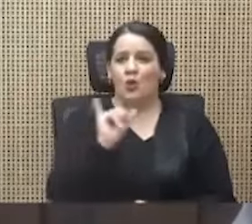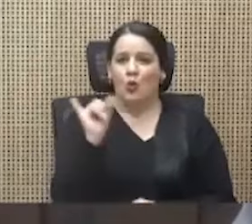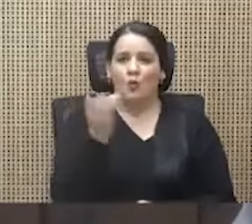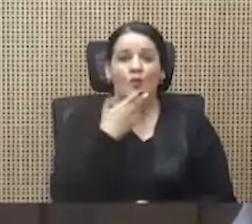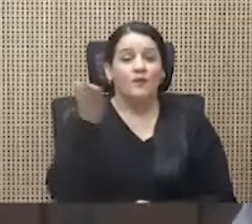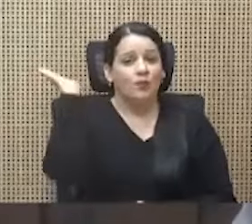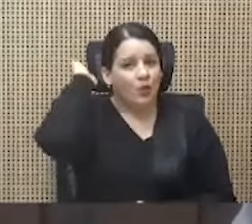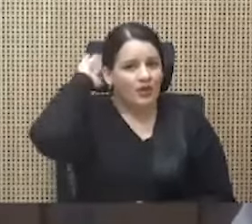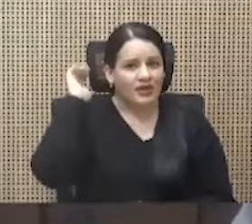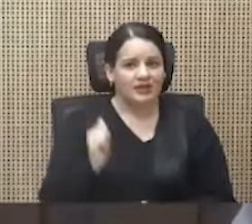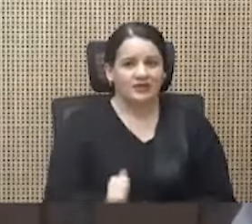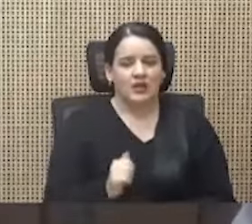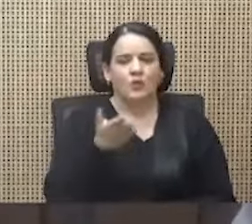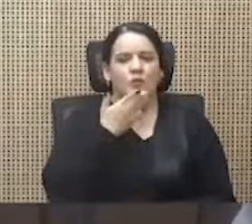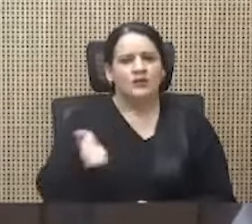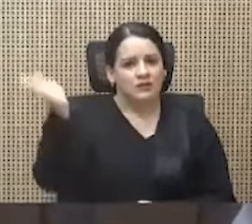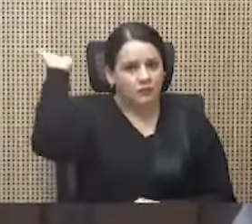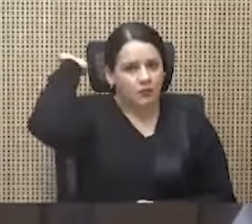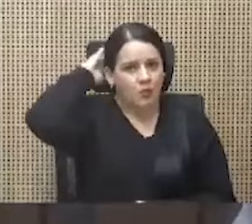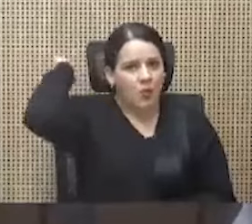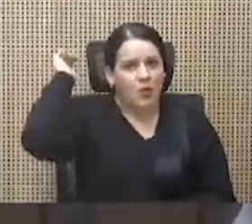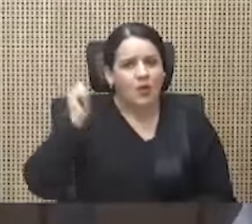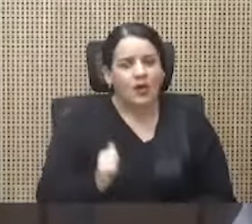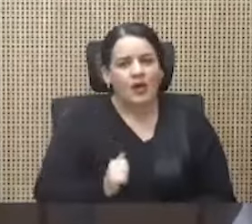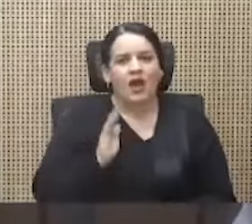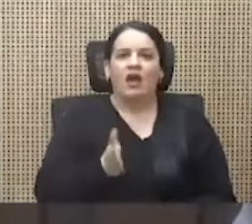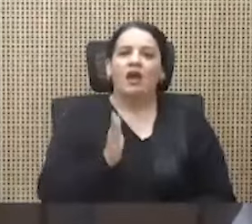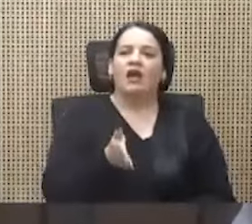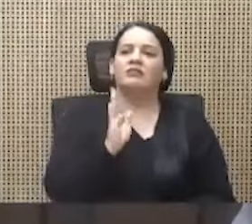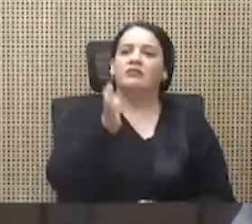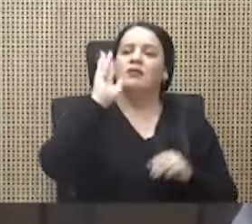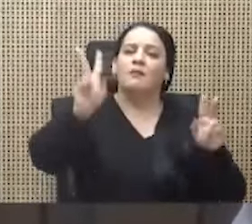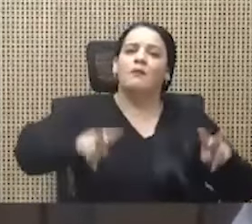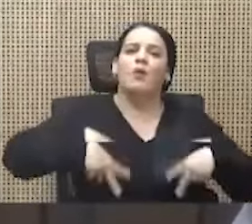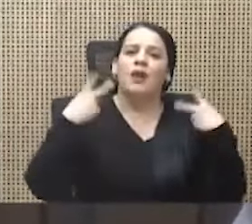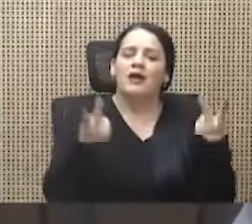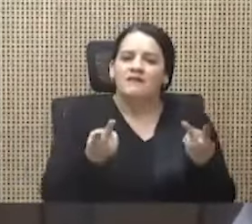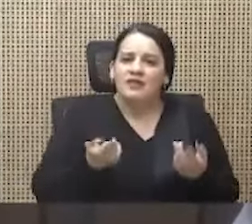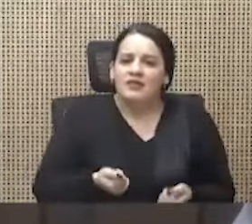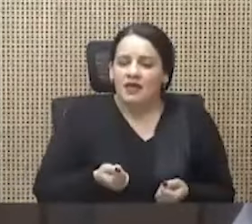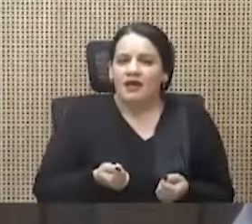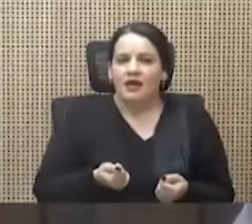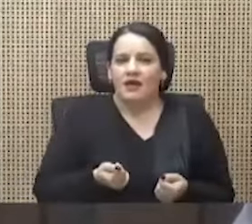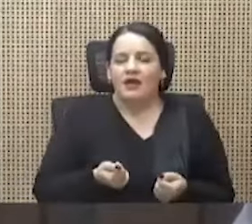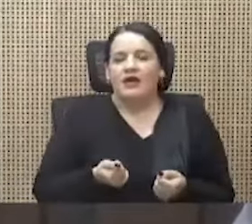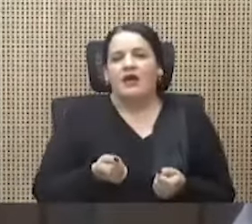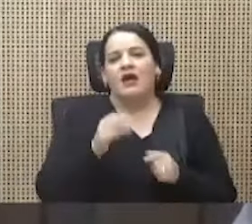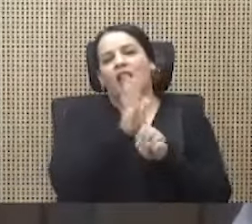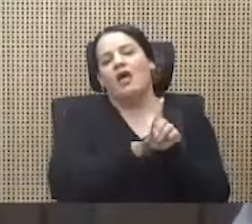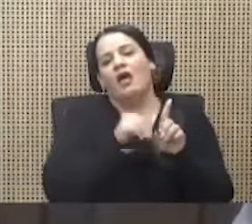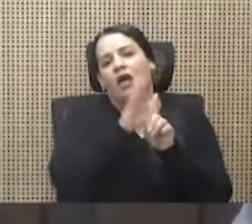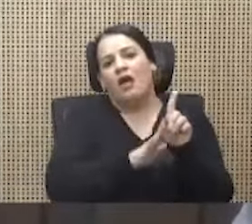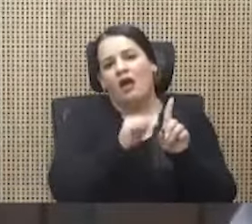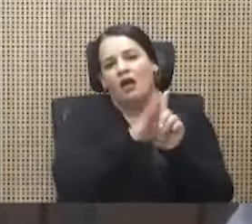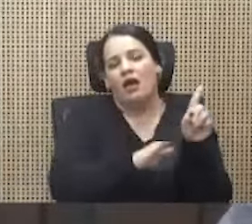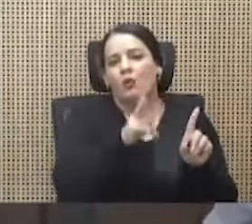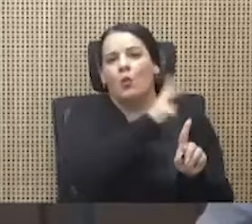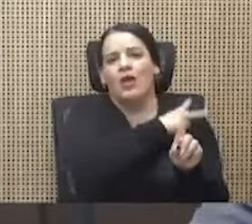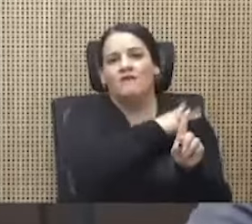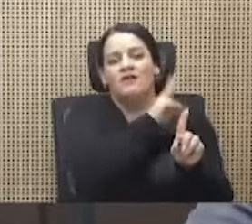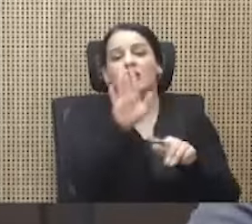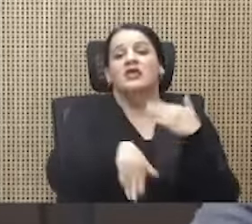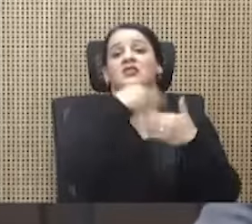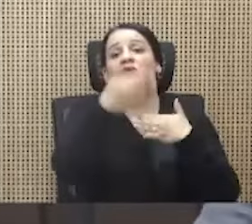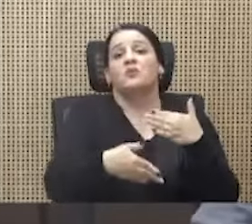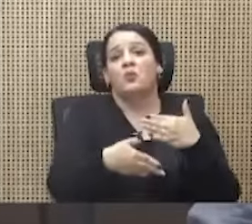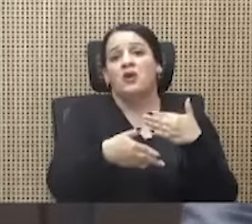que es hipócrita es andar por la vida lamiendo los zapatos de los jefes para después apuñalearlos cuando